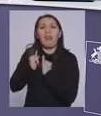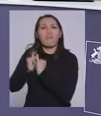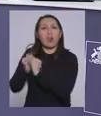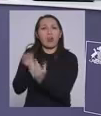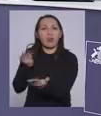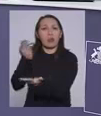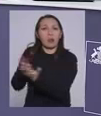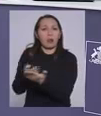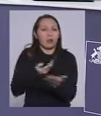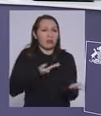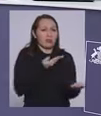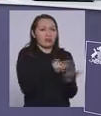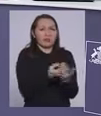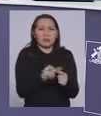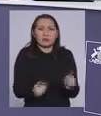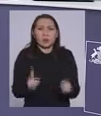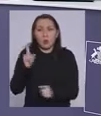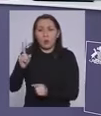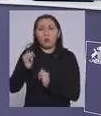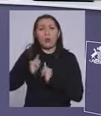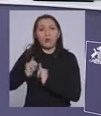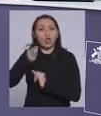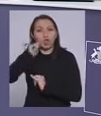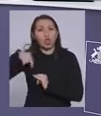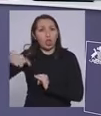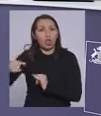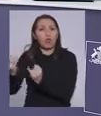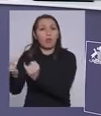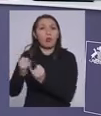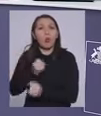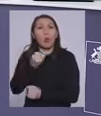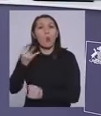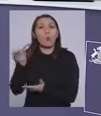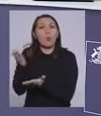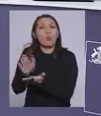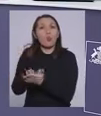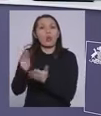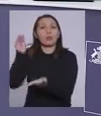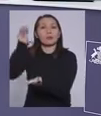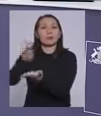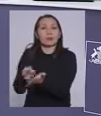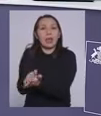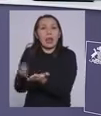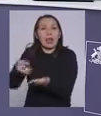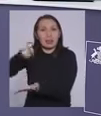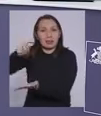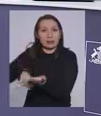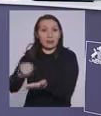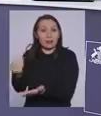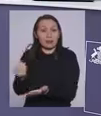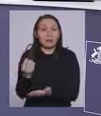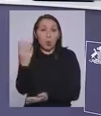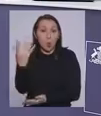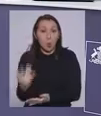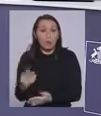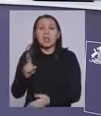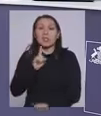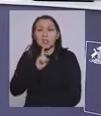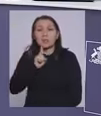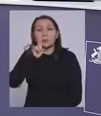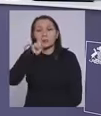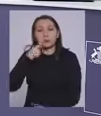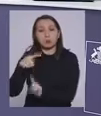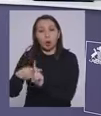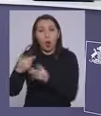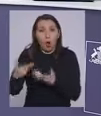actualmente, uno el que se informa diariamente basado en las muertes inscritas en el registro civil con PCR positivo y que